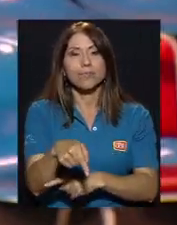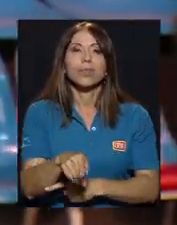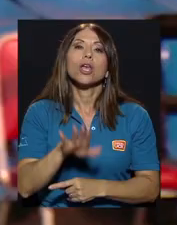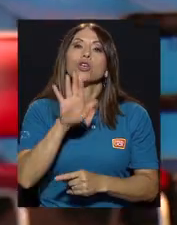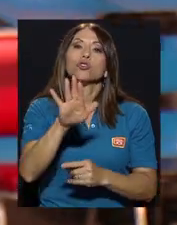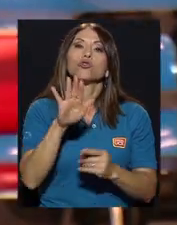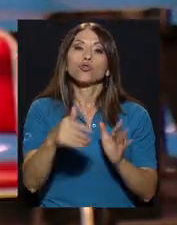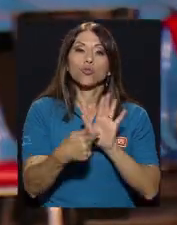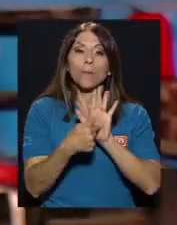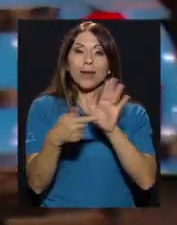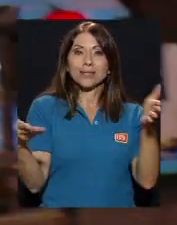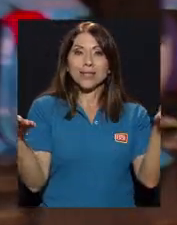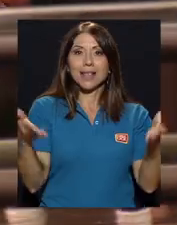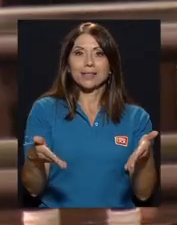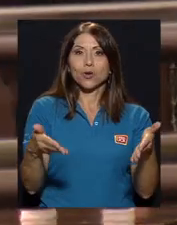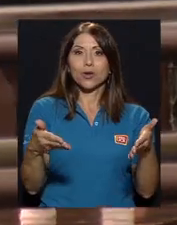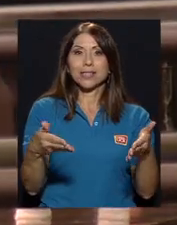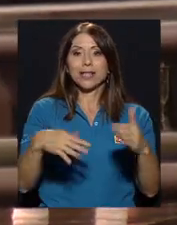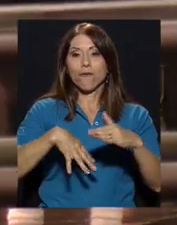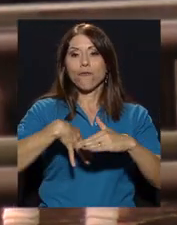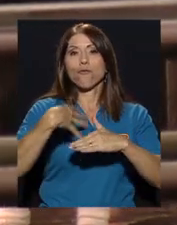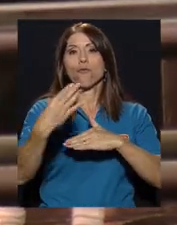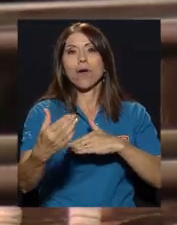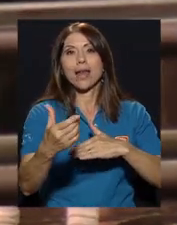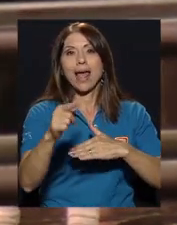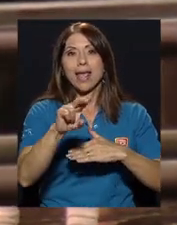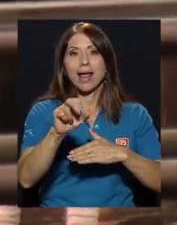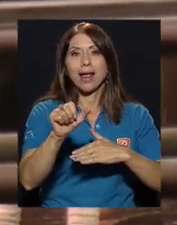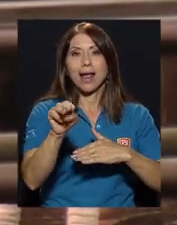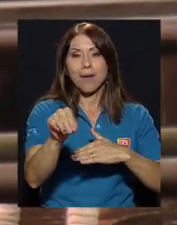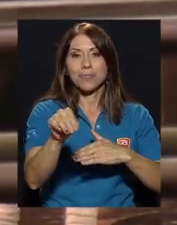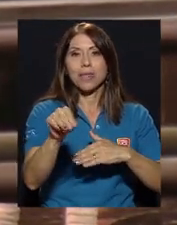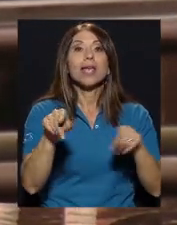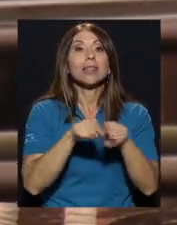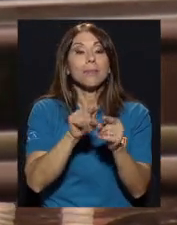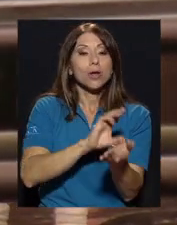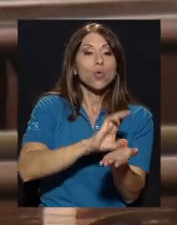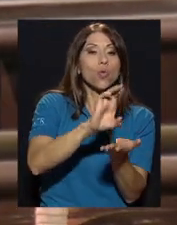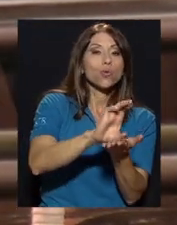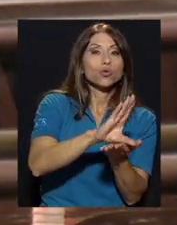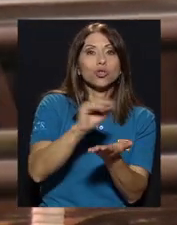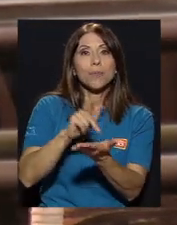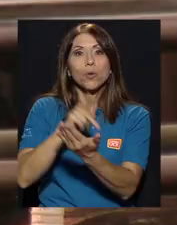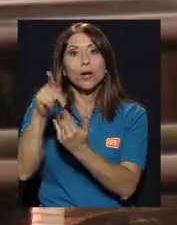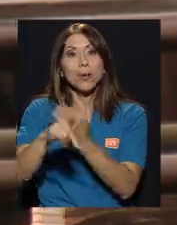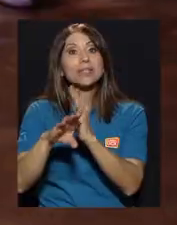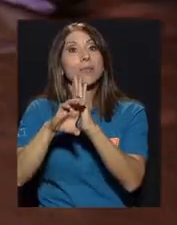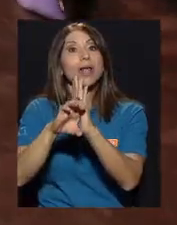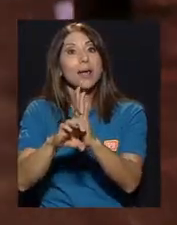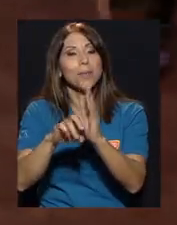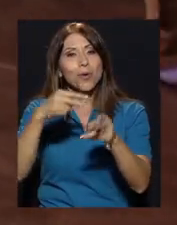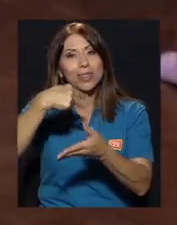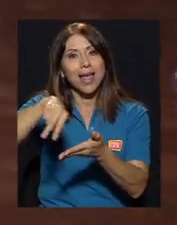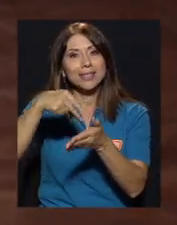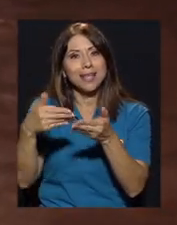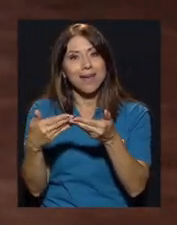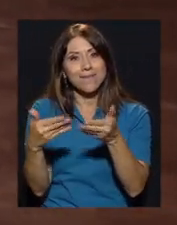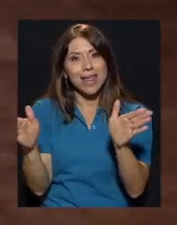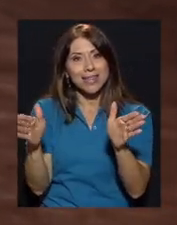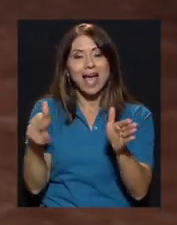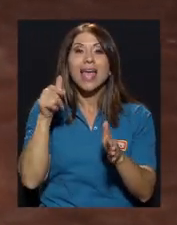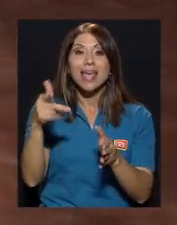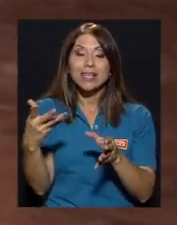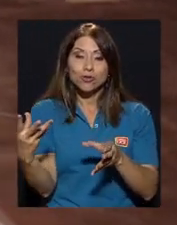presentaciones fuera del área metropolitana y los cursos y programas como el programa docente danza abierta forman parte de las